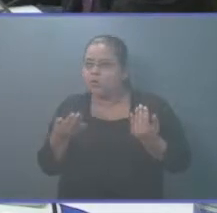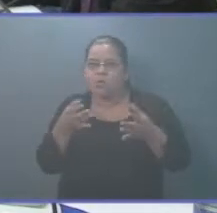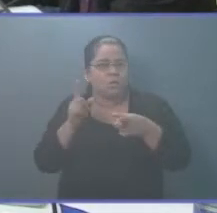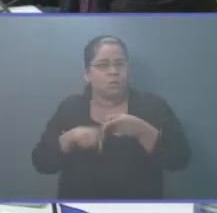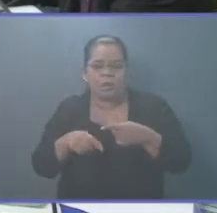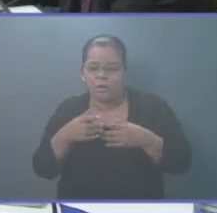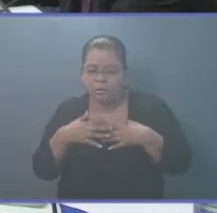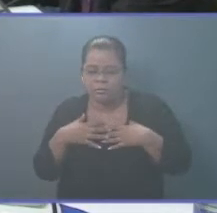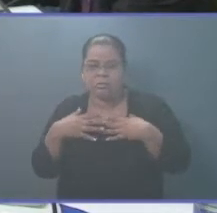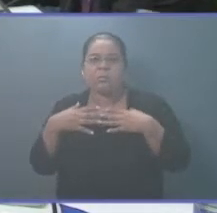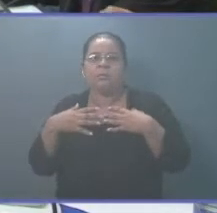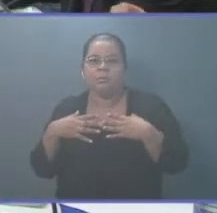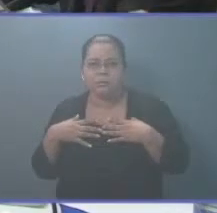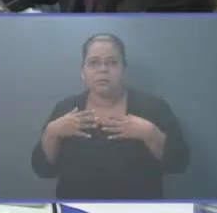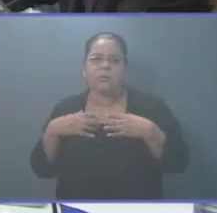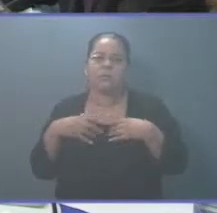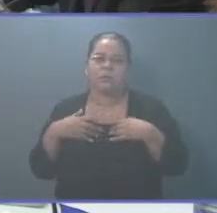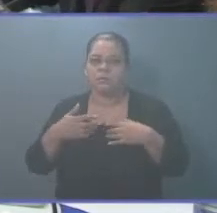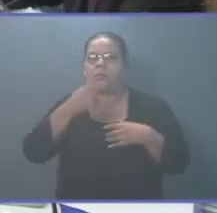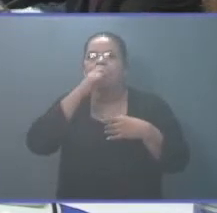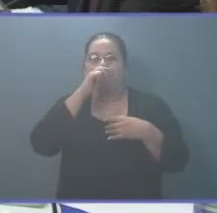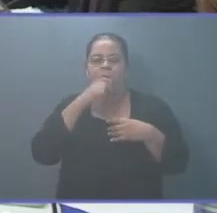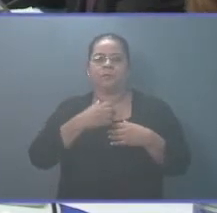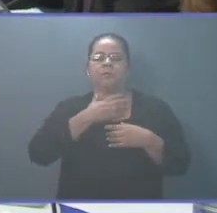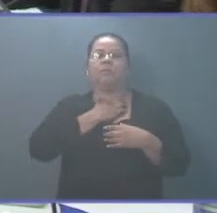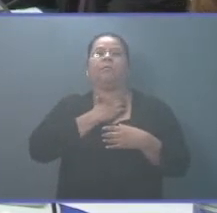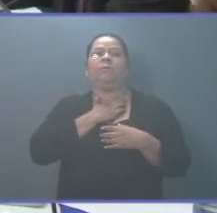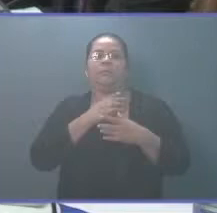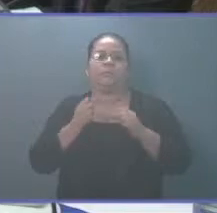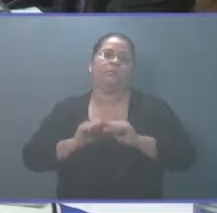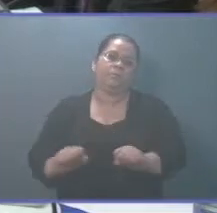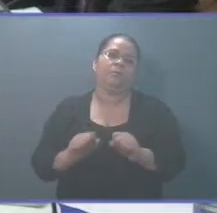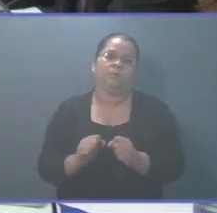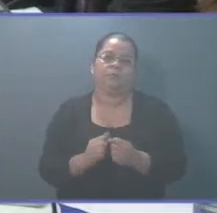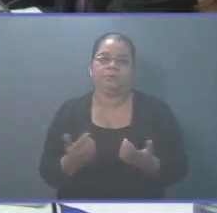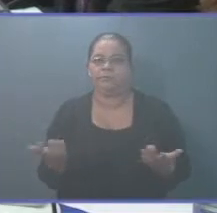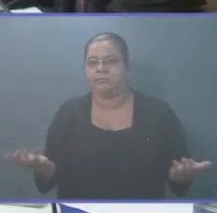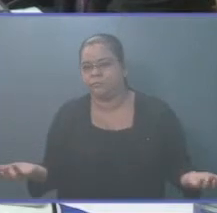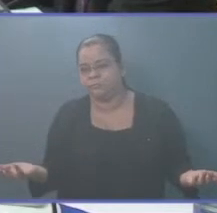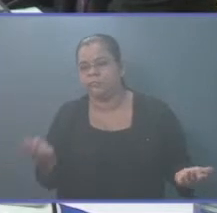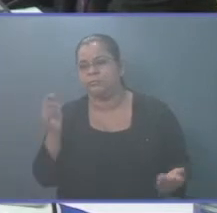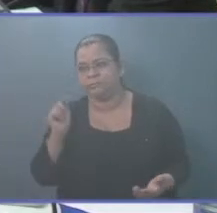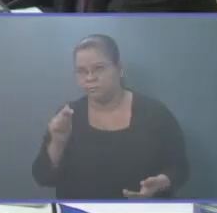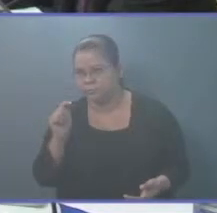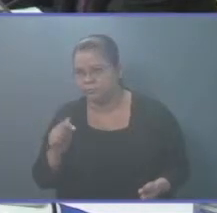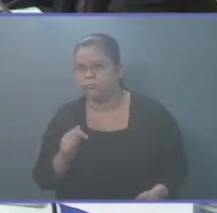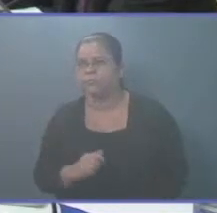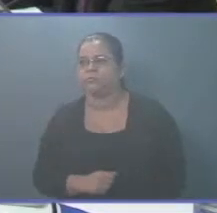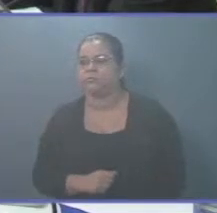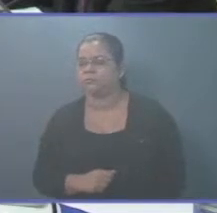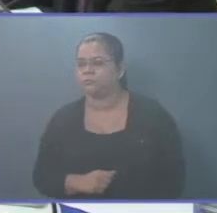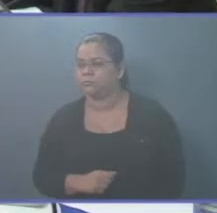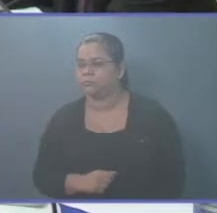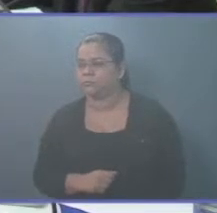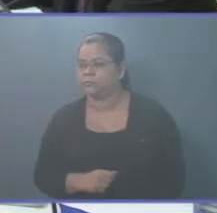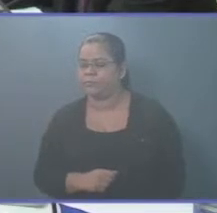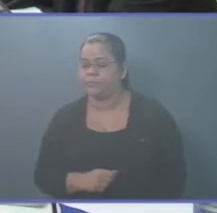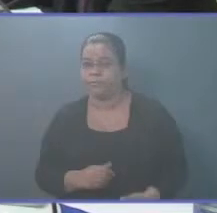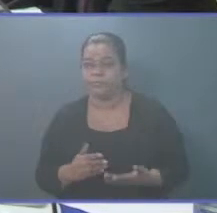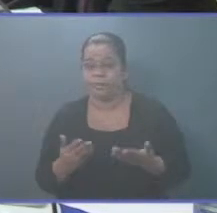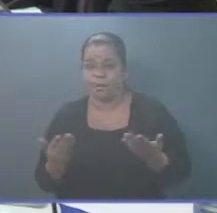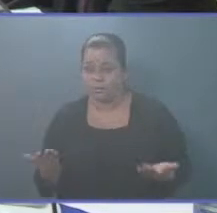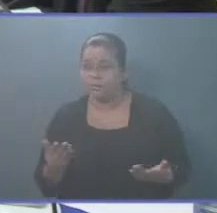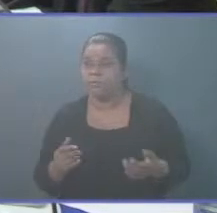Y entonces allí se producen, ya sea intencionada o no intencionadamente, se producen